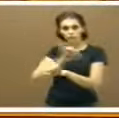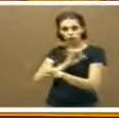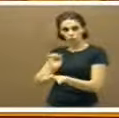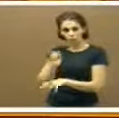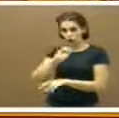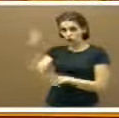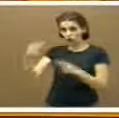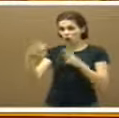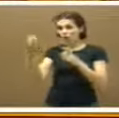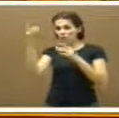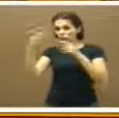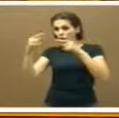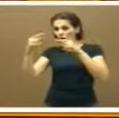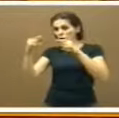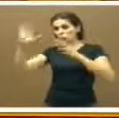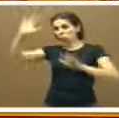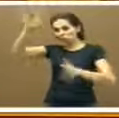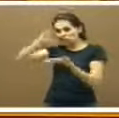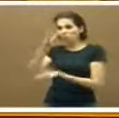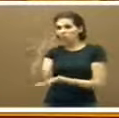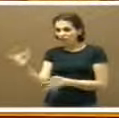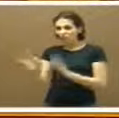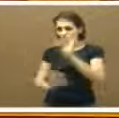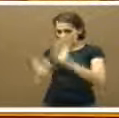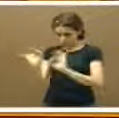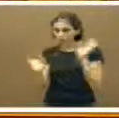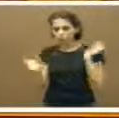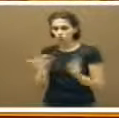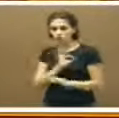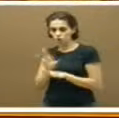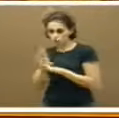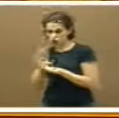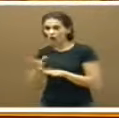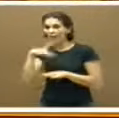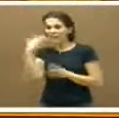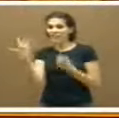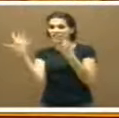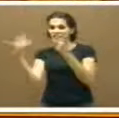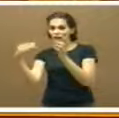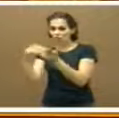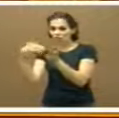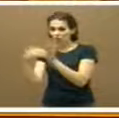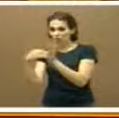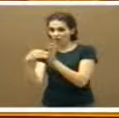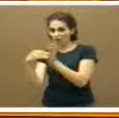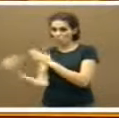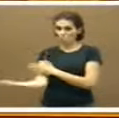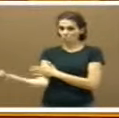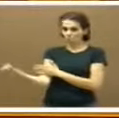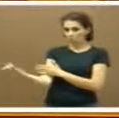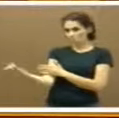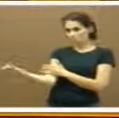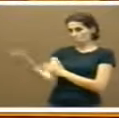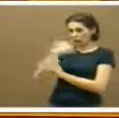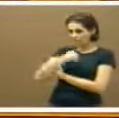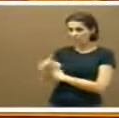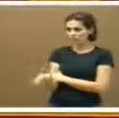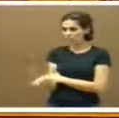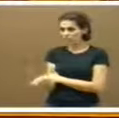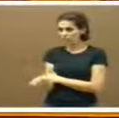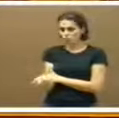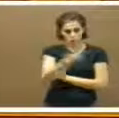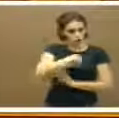baja su deuda en un 30%, señor consejero, casi seis veces menos que el resto de las comunidades autónomas. Somos